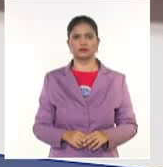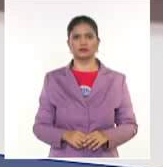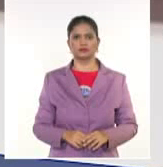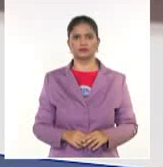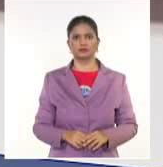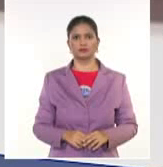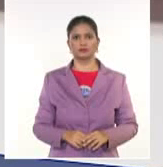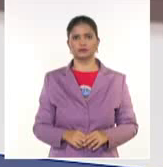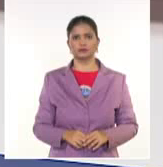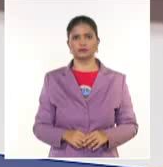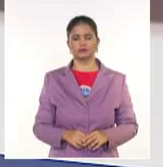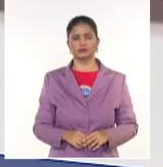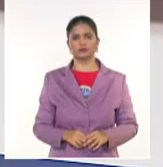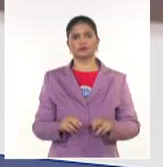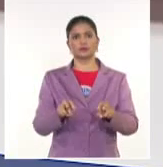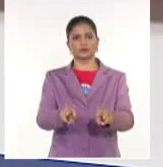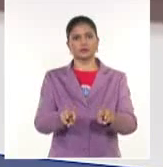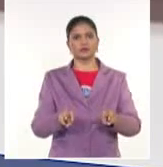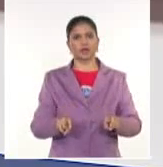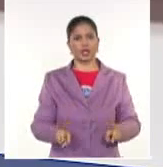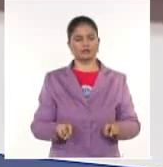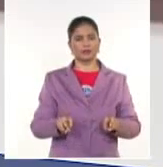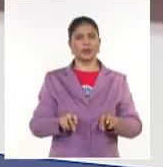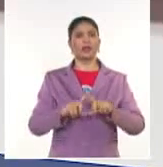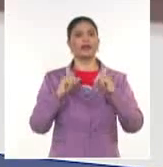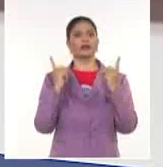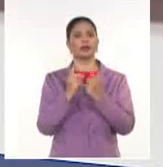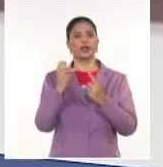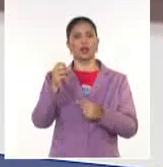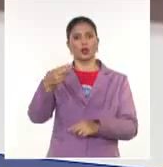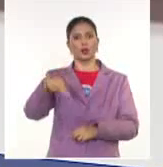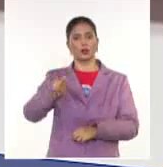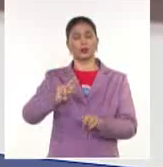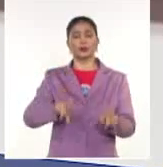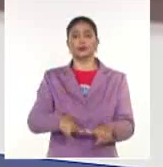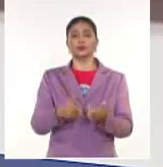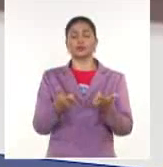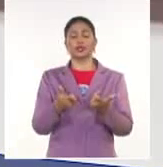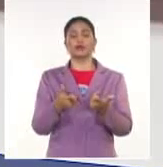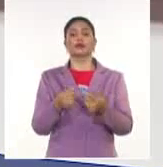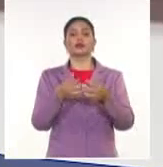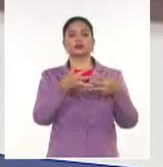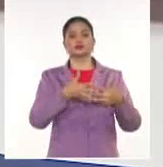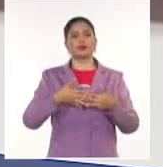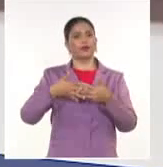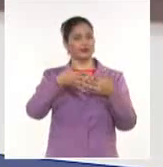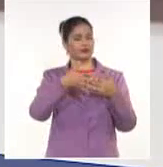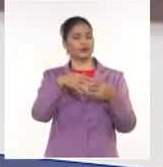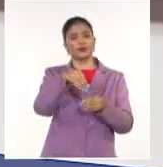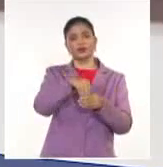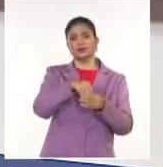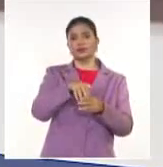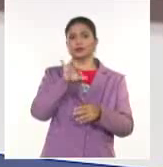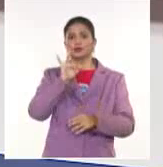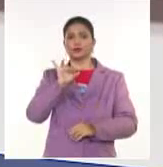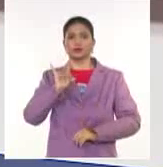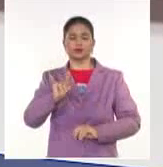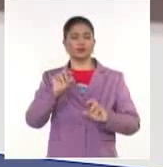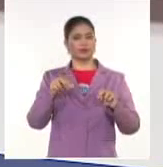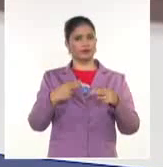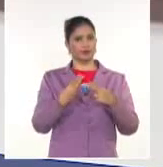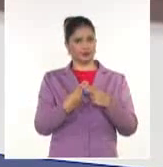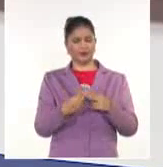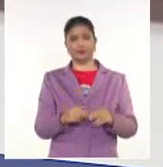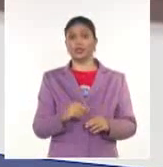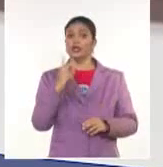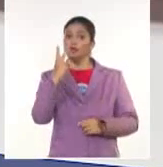la asamblea general de la ONU inaugura hoy en su sede de Nueva York su periodo de sesiones número 79 dos semanas después se iniciará el debate